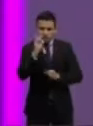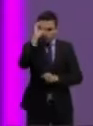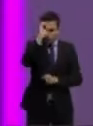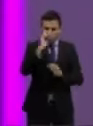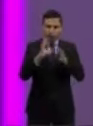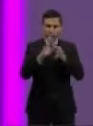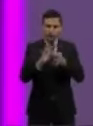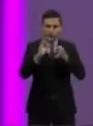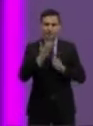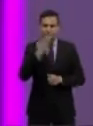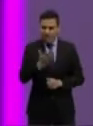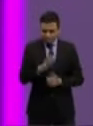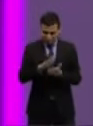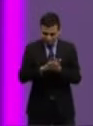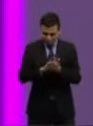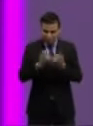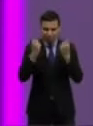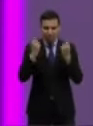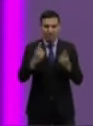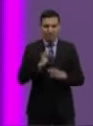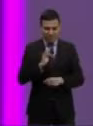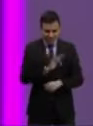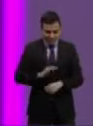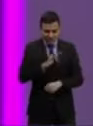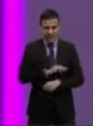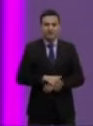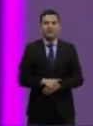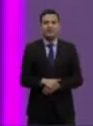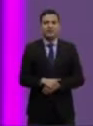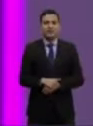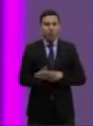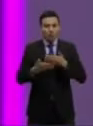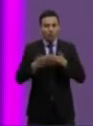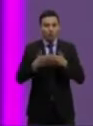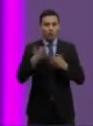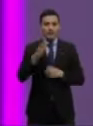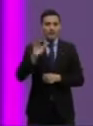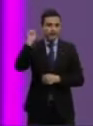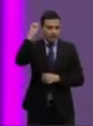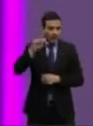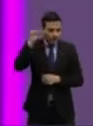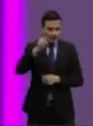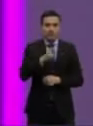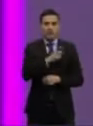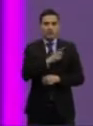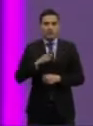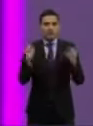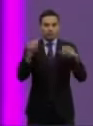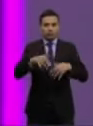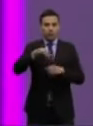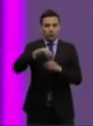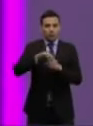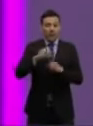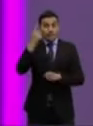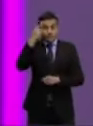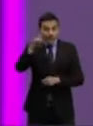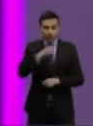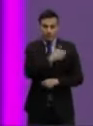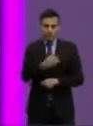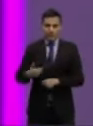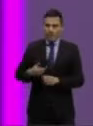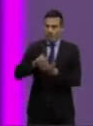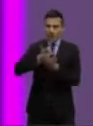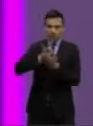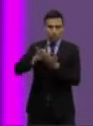de vista. Lo aplaudo y se los felicito. Salgamos este 10 de abril a votar para que siga el